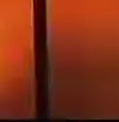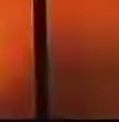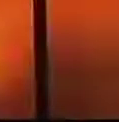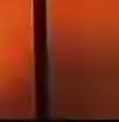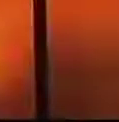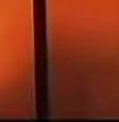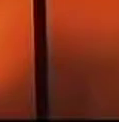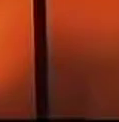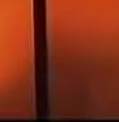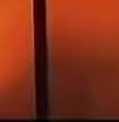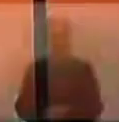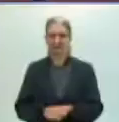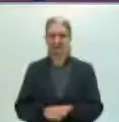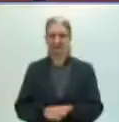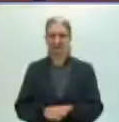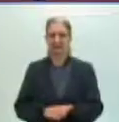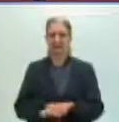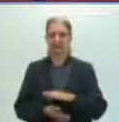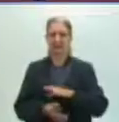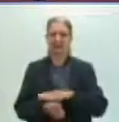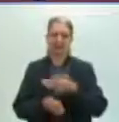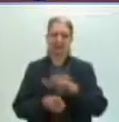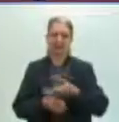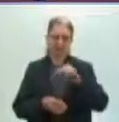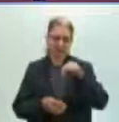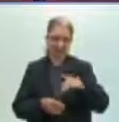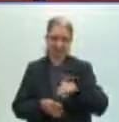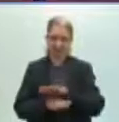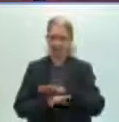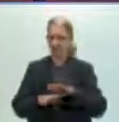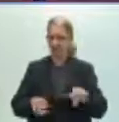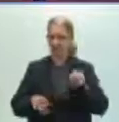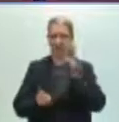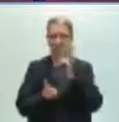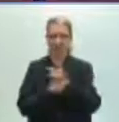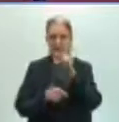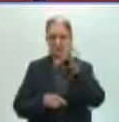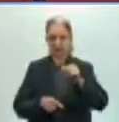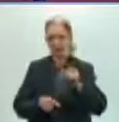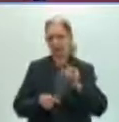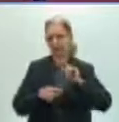Hasta aquí todo lo referente al encuentro de hoy. Los espero en